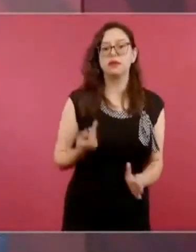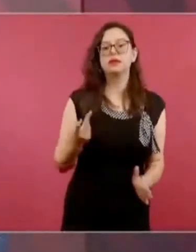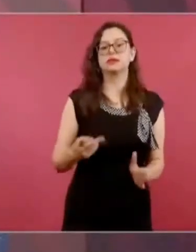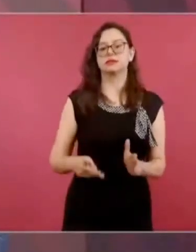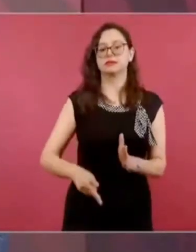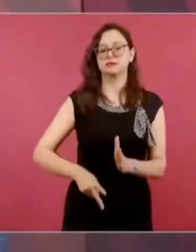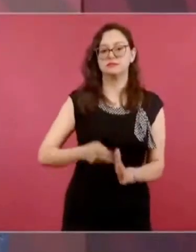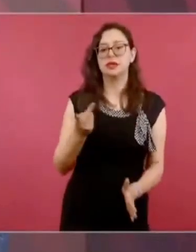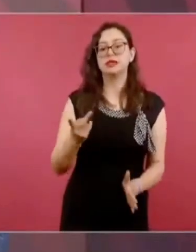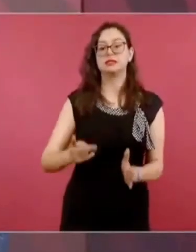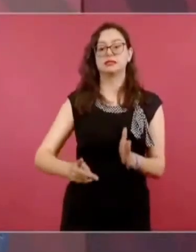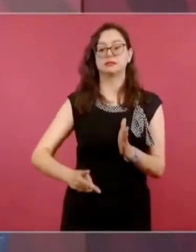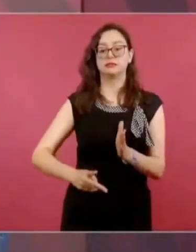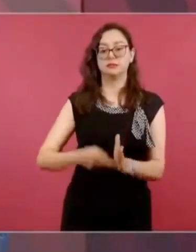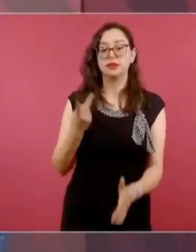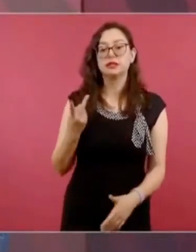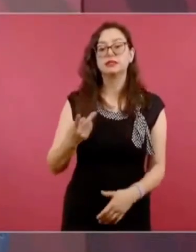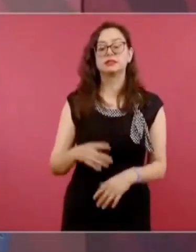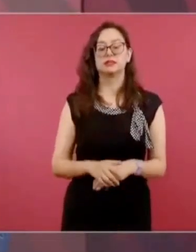y triunfa.